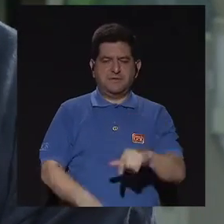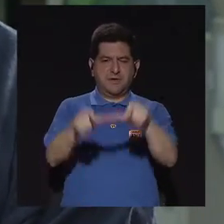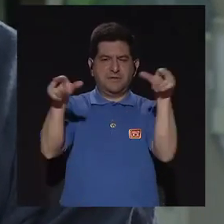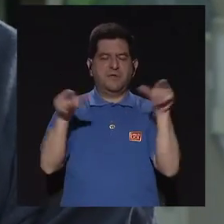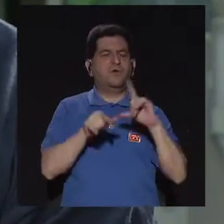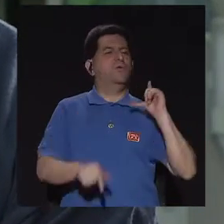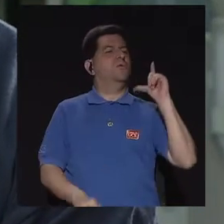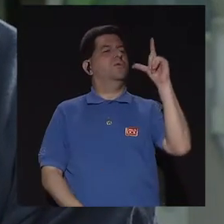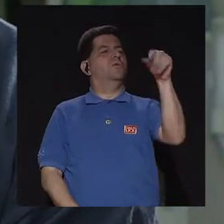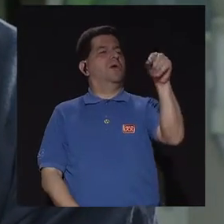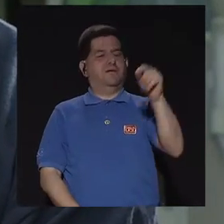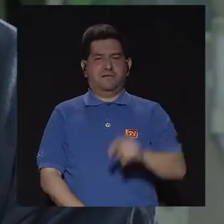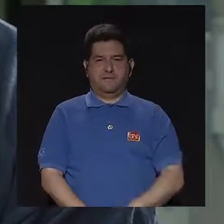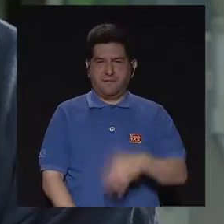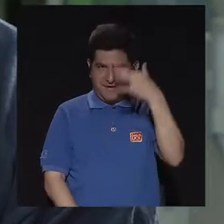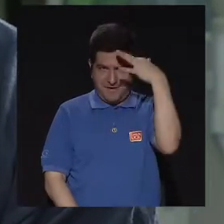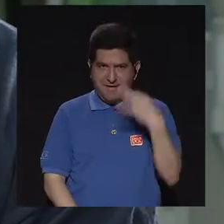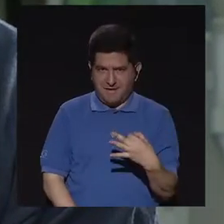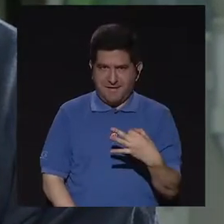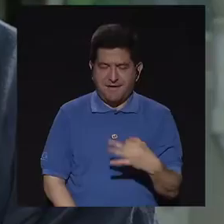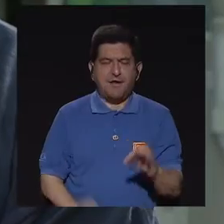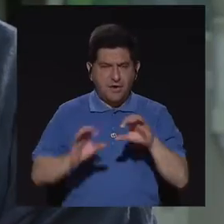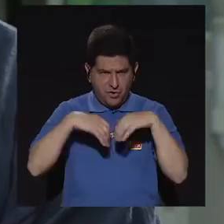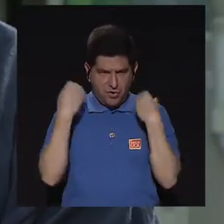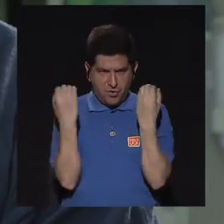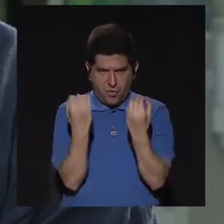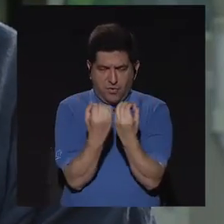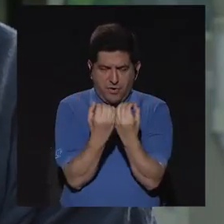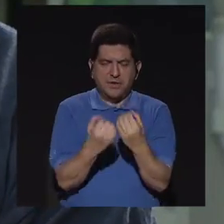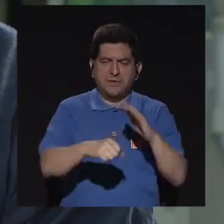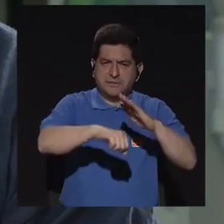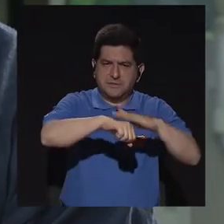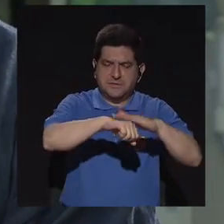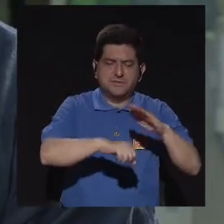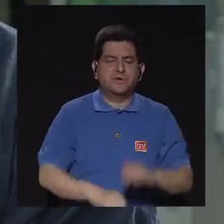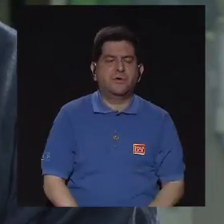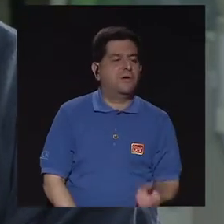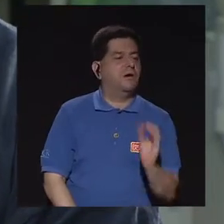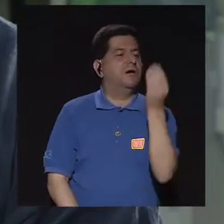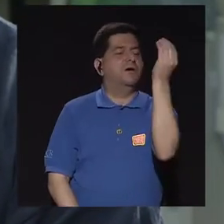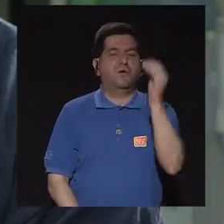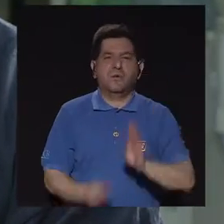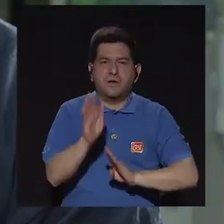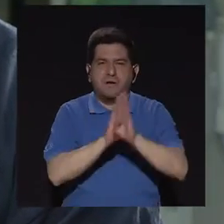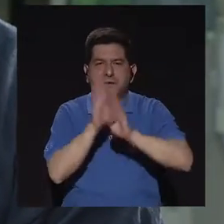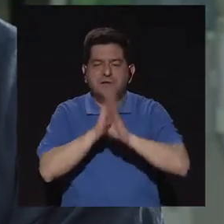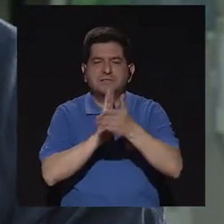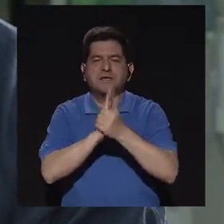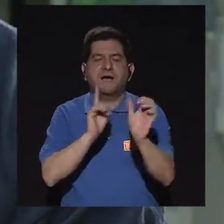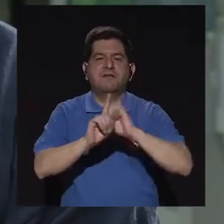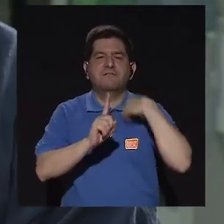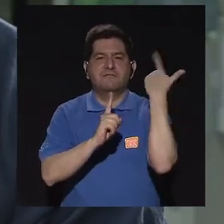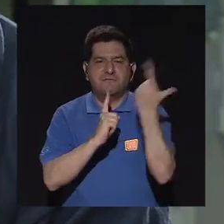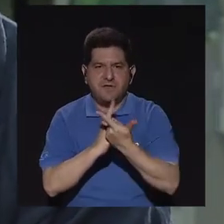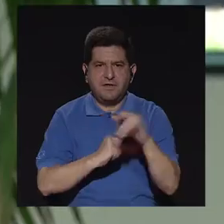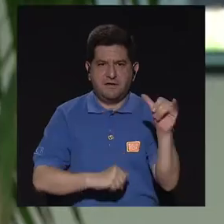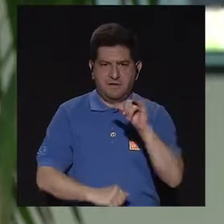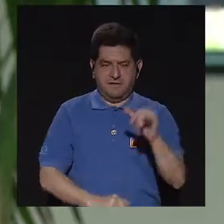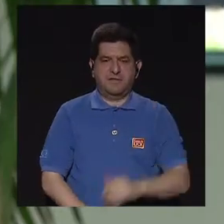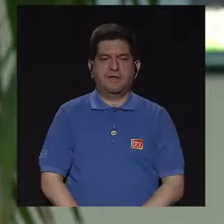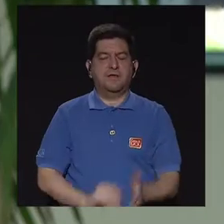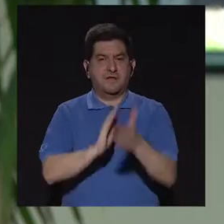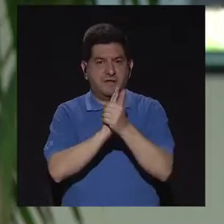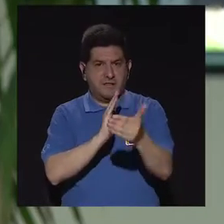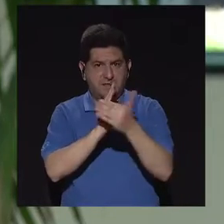lugares remotos. Entonces creo que hay como organizaciones como estas que permiten a los jóvenes como desarrollar sus habilidades sociales, también